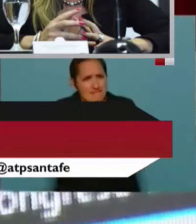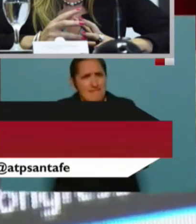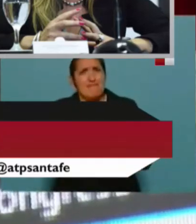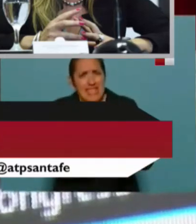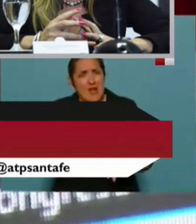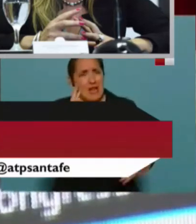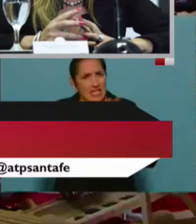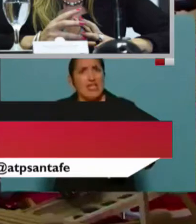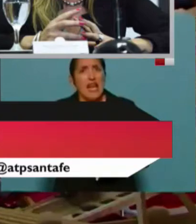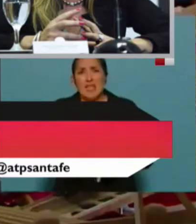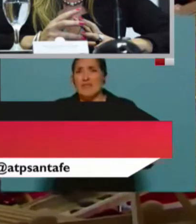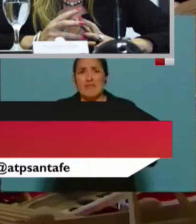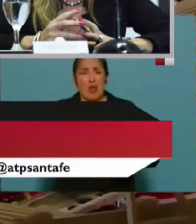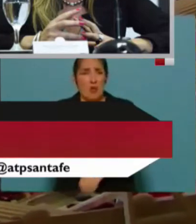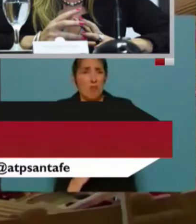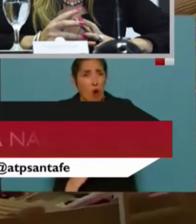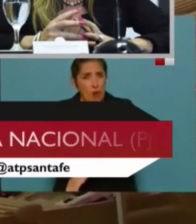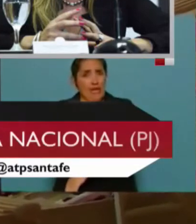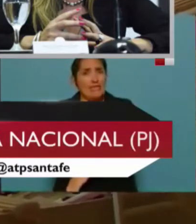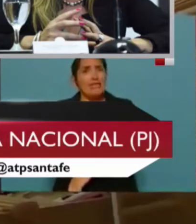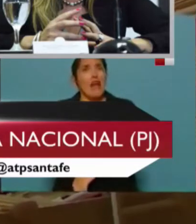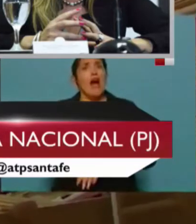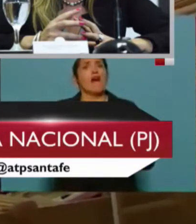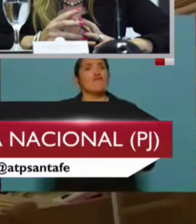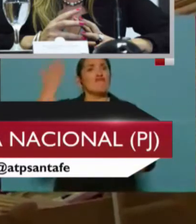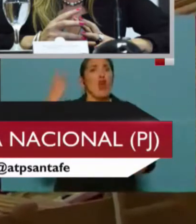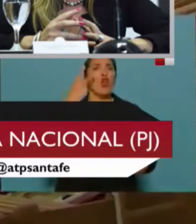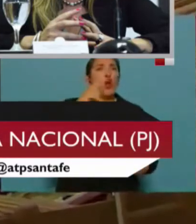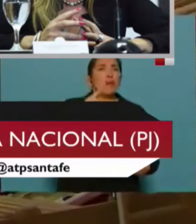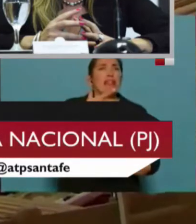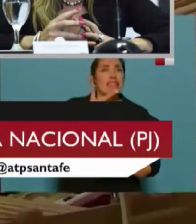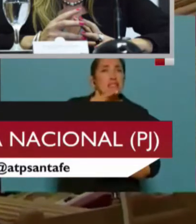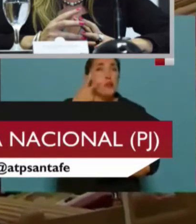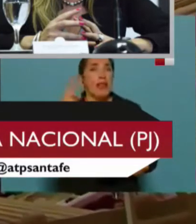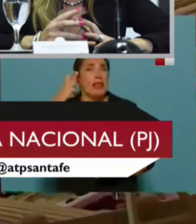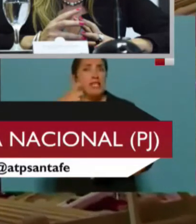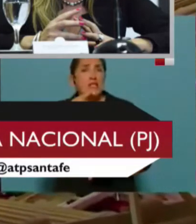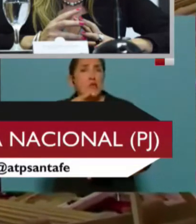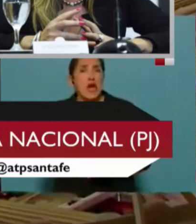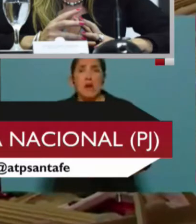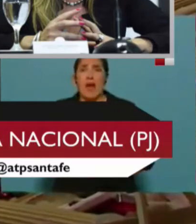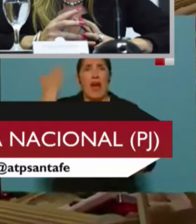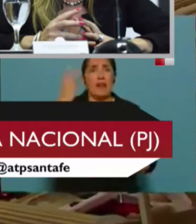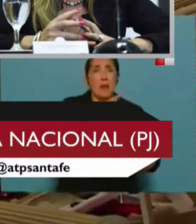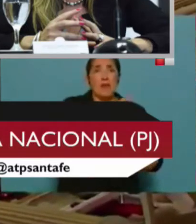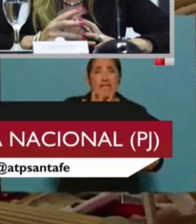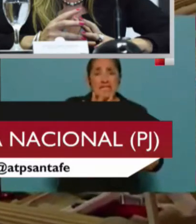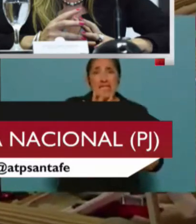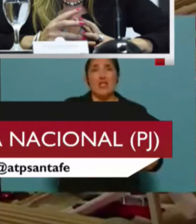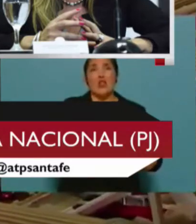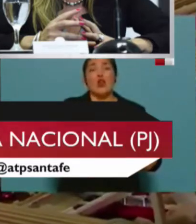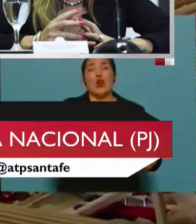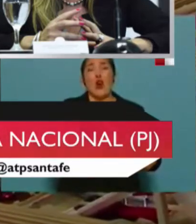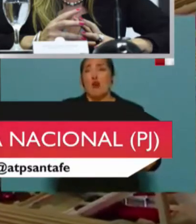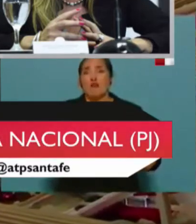de reconstruir a nuestro país y marcó un rumbo, ¿no? Uh-huh. Marcó un rumbo, en primer lugar, me parece que lo que hay que